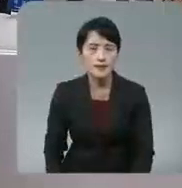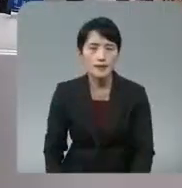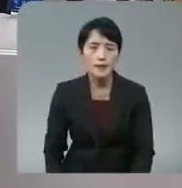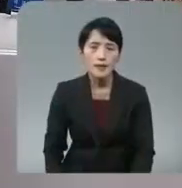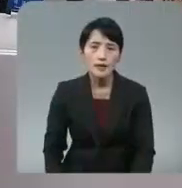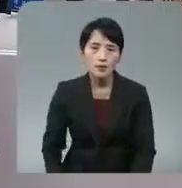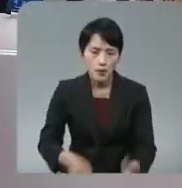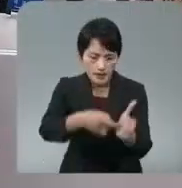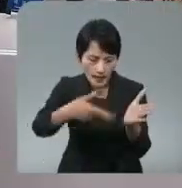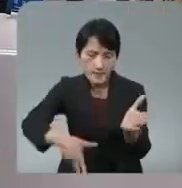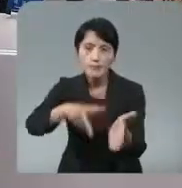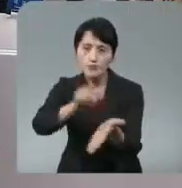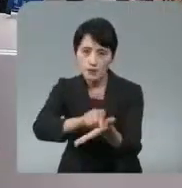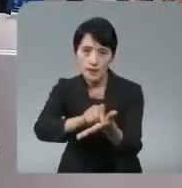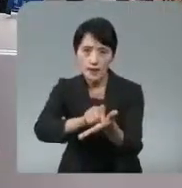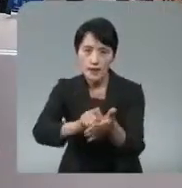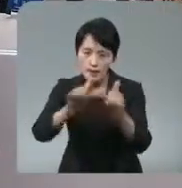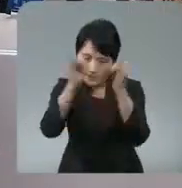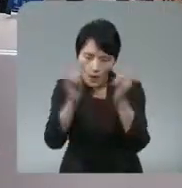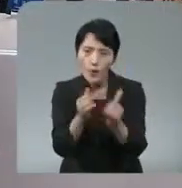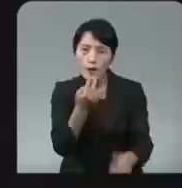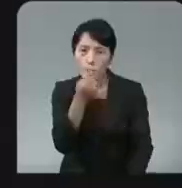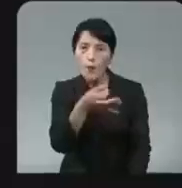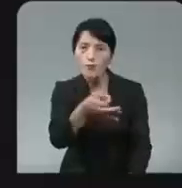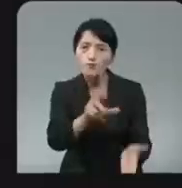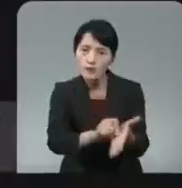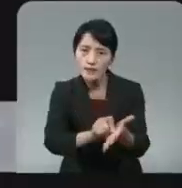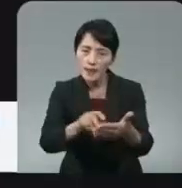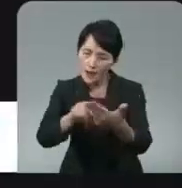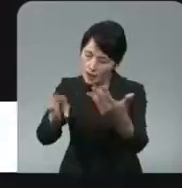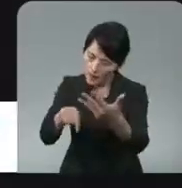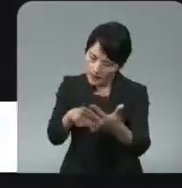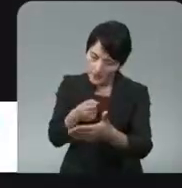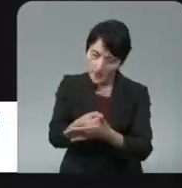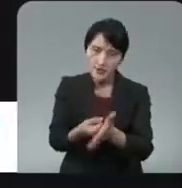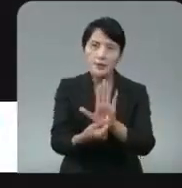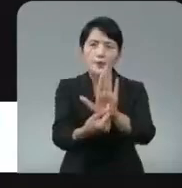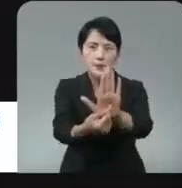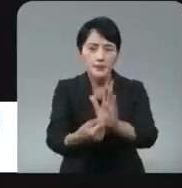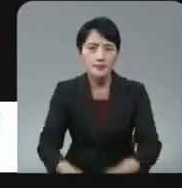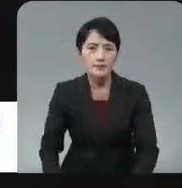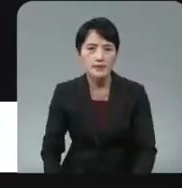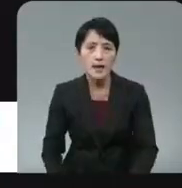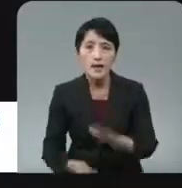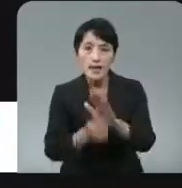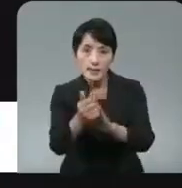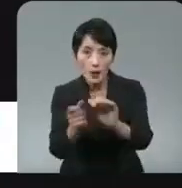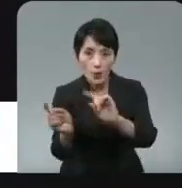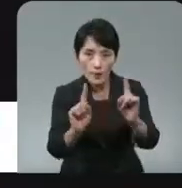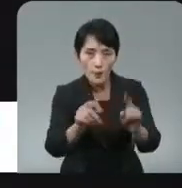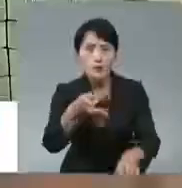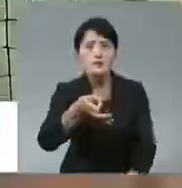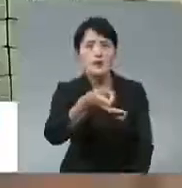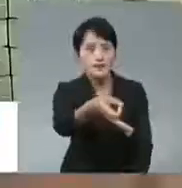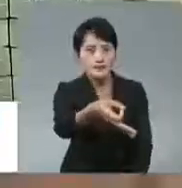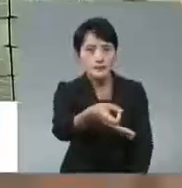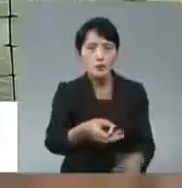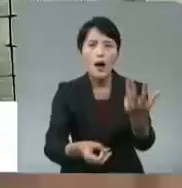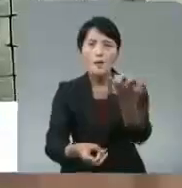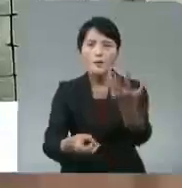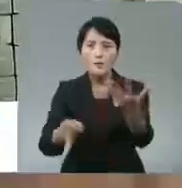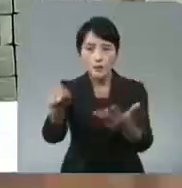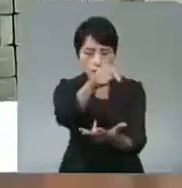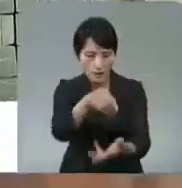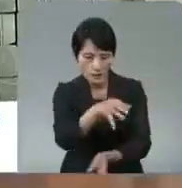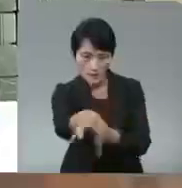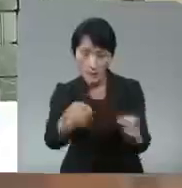periodo de grasa en cuanto a pago de intereses sin embargo el gobierno decidirá en agosto si mantener o no el aplazamiento del pago de impuestos y